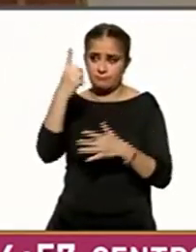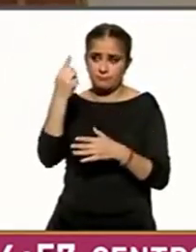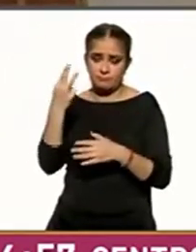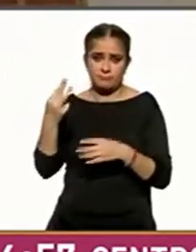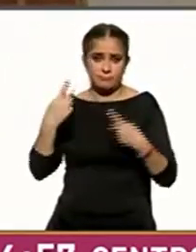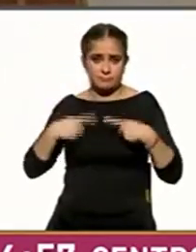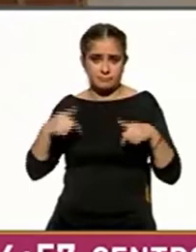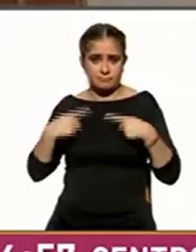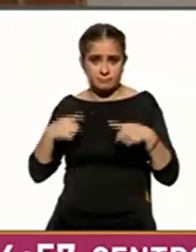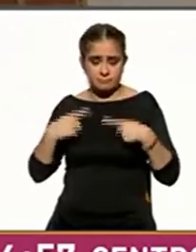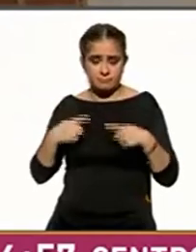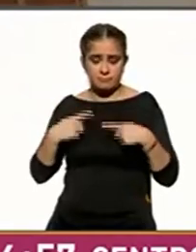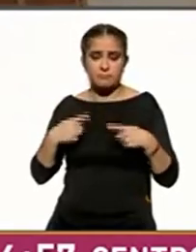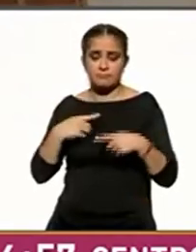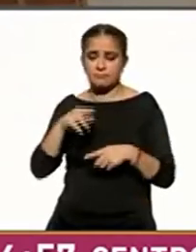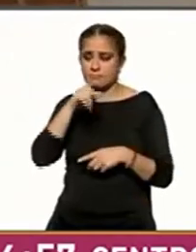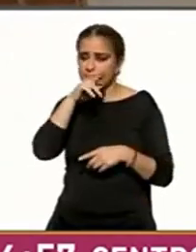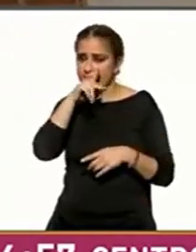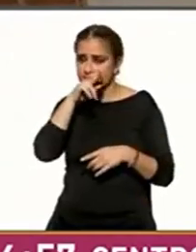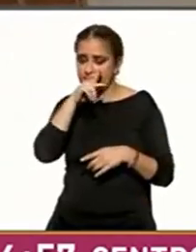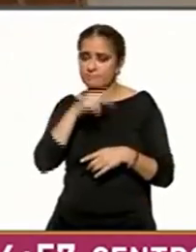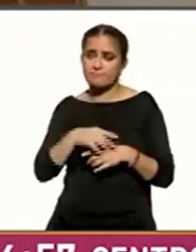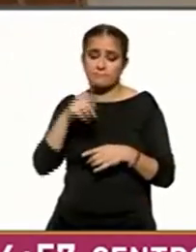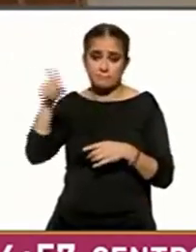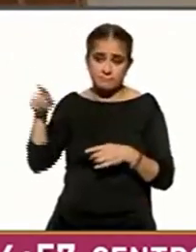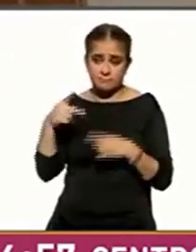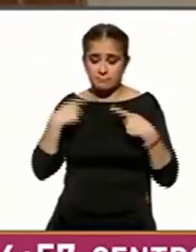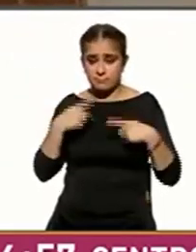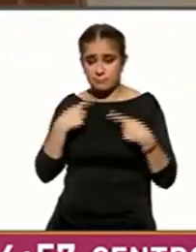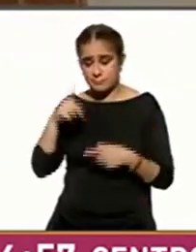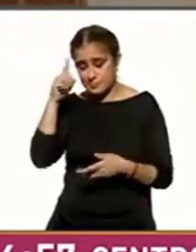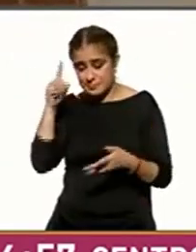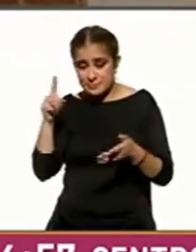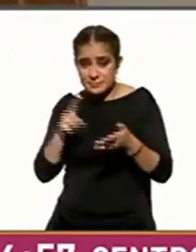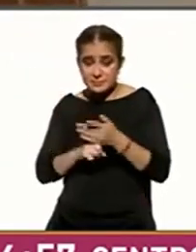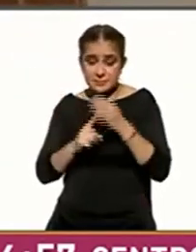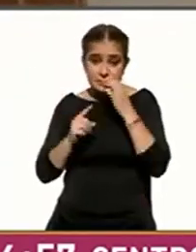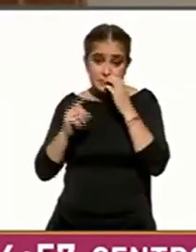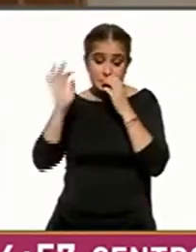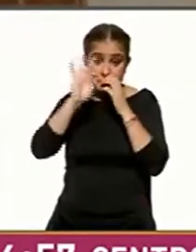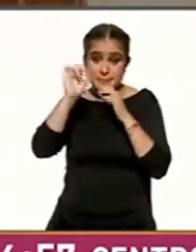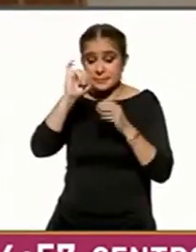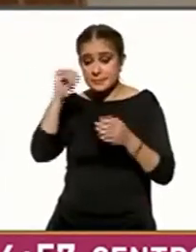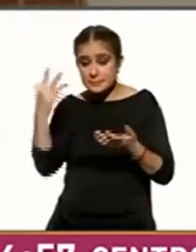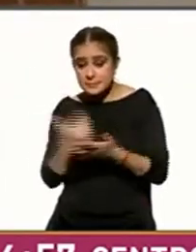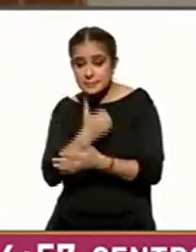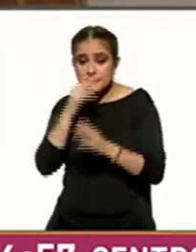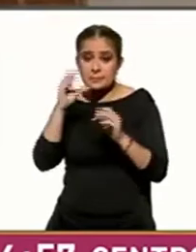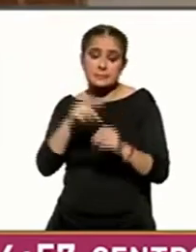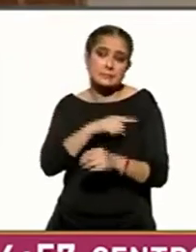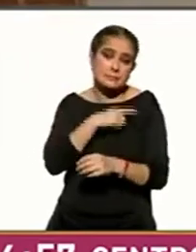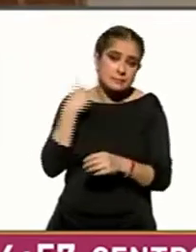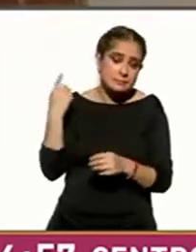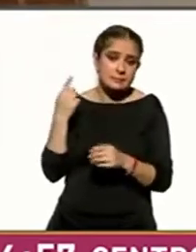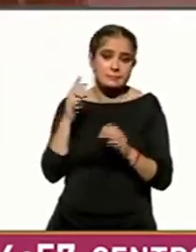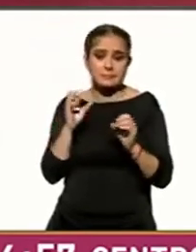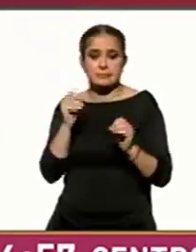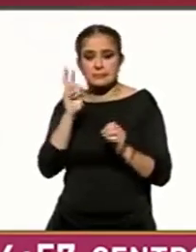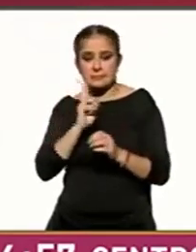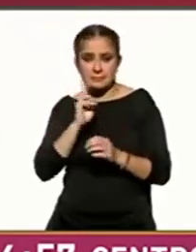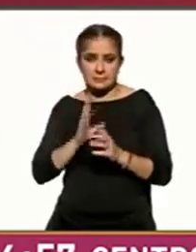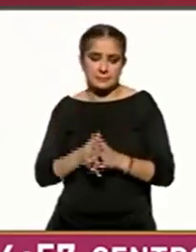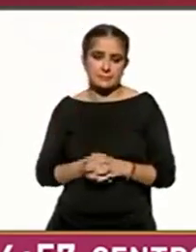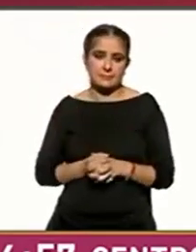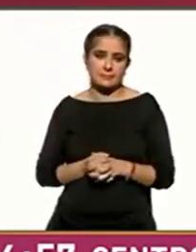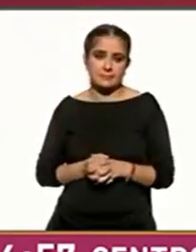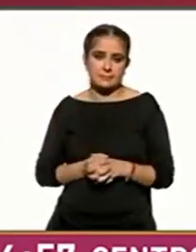parte está enterada y la expectativa, creo que sensatamente, es una expectativa limitada.